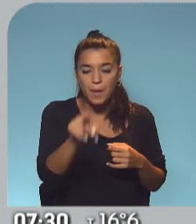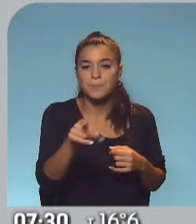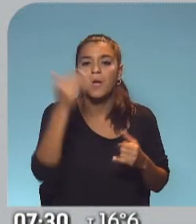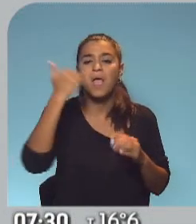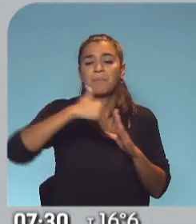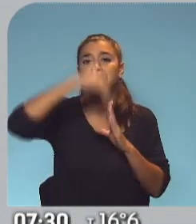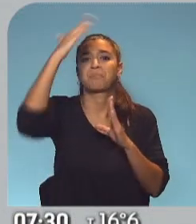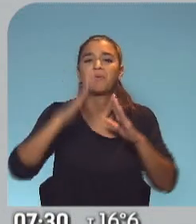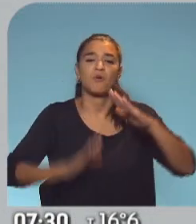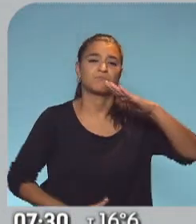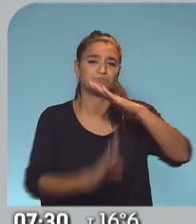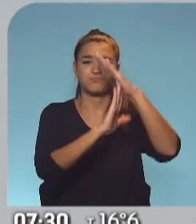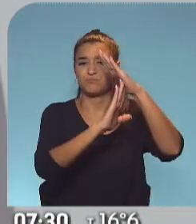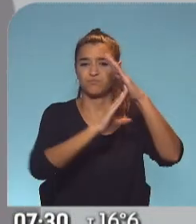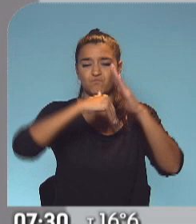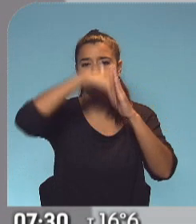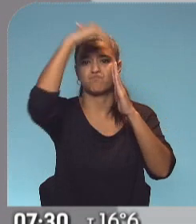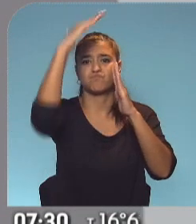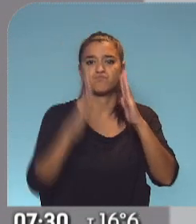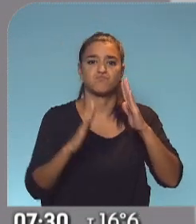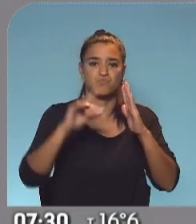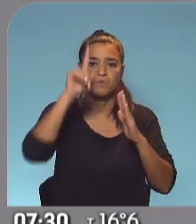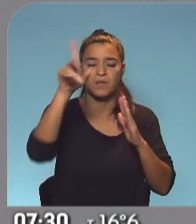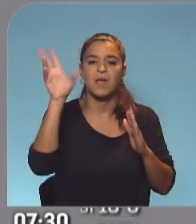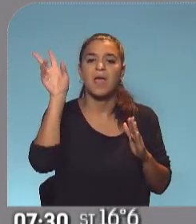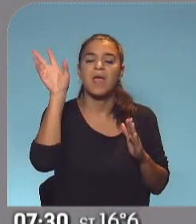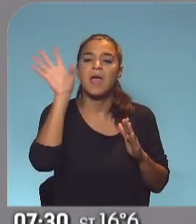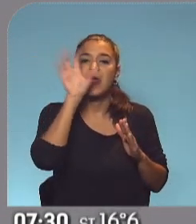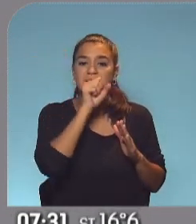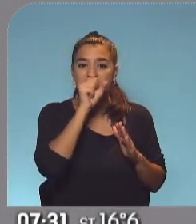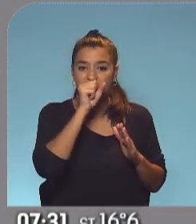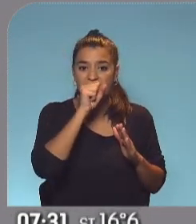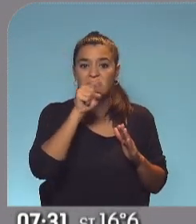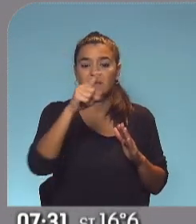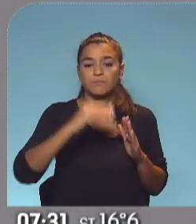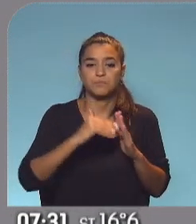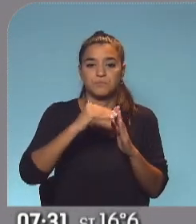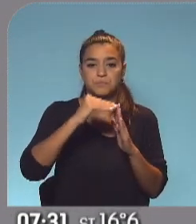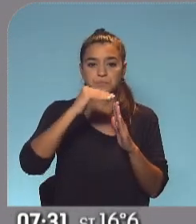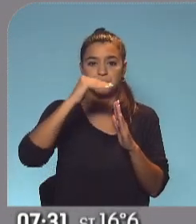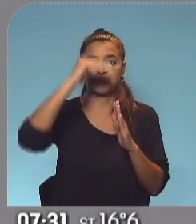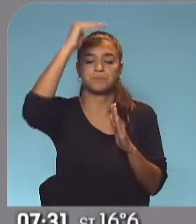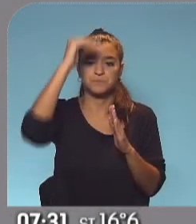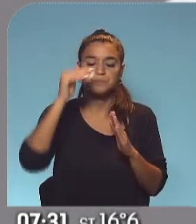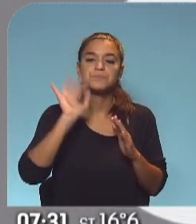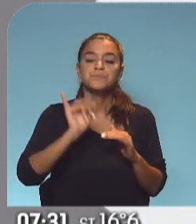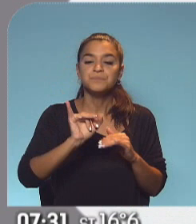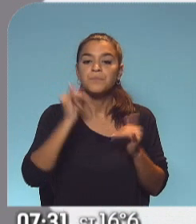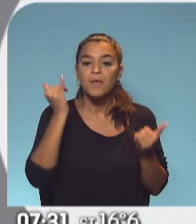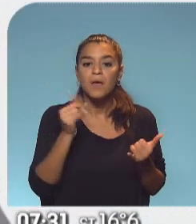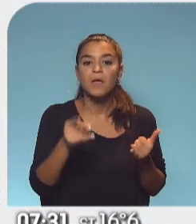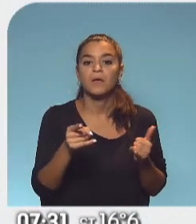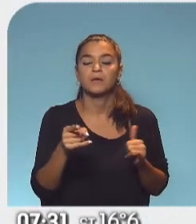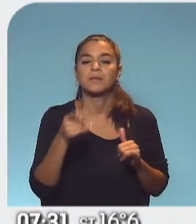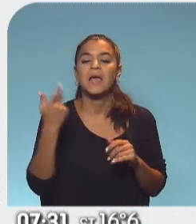un pico realmente muy pronunciado, que es el pico de color naranja. El que va cambiando inclusive de tonalidad. Exactamente, y tiene que ver con